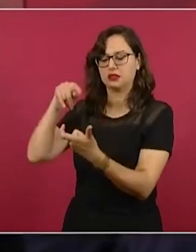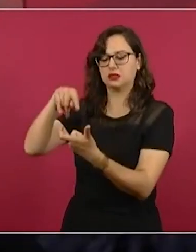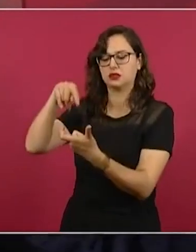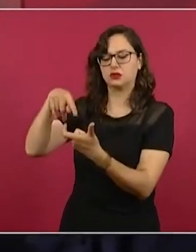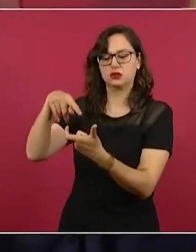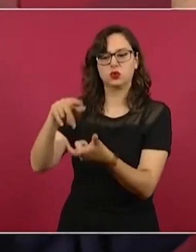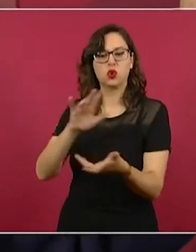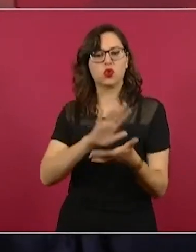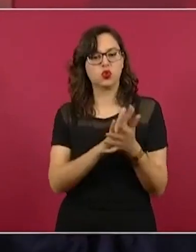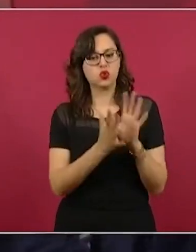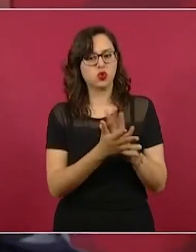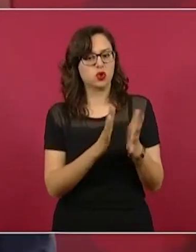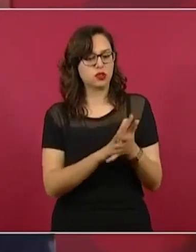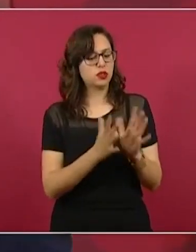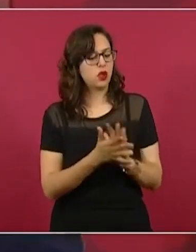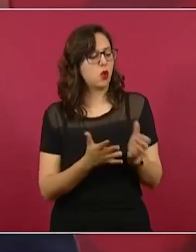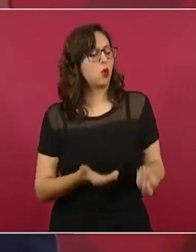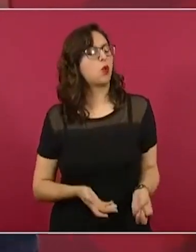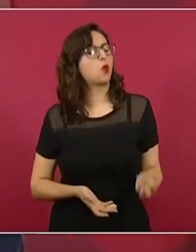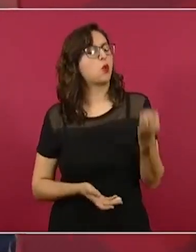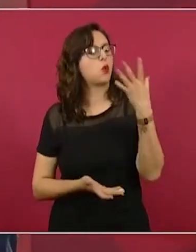Sé que hace 30 años